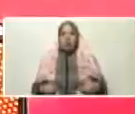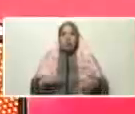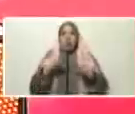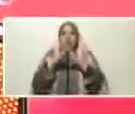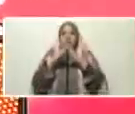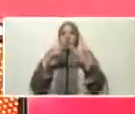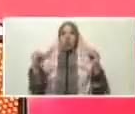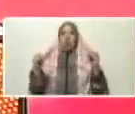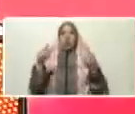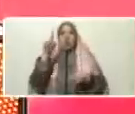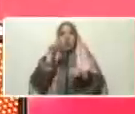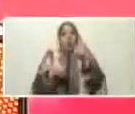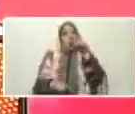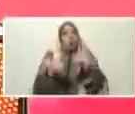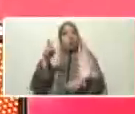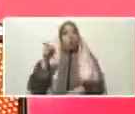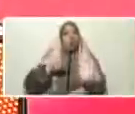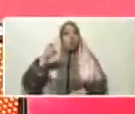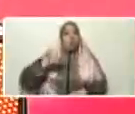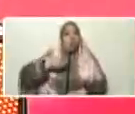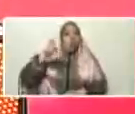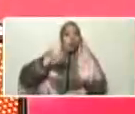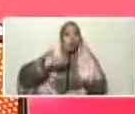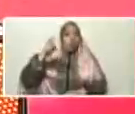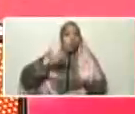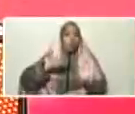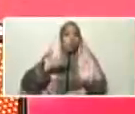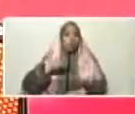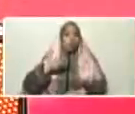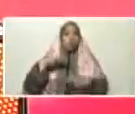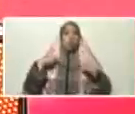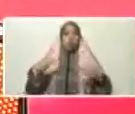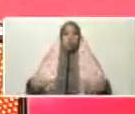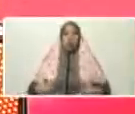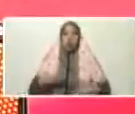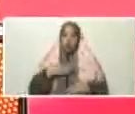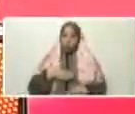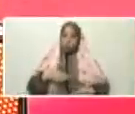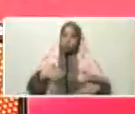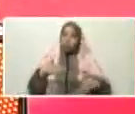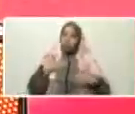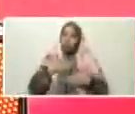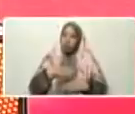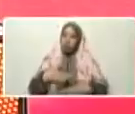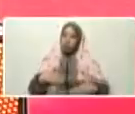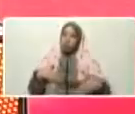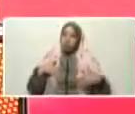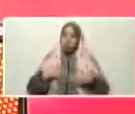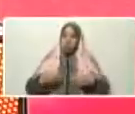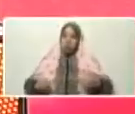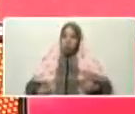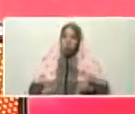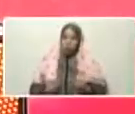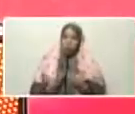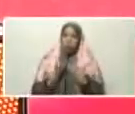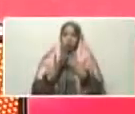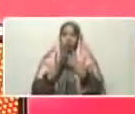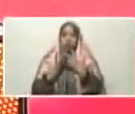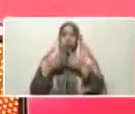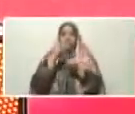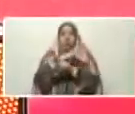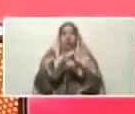todo lo humano es material también humanamente gratificante en el plano espiritual cultural